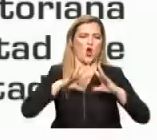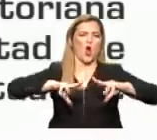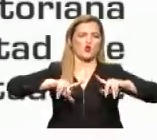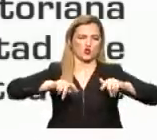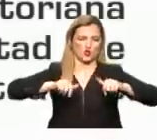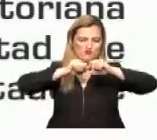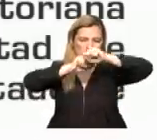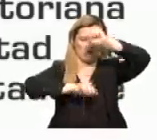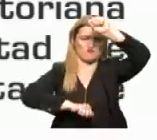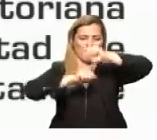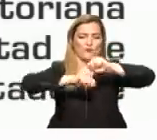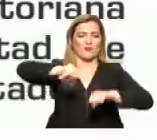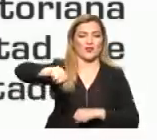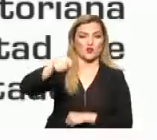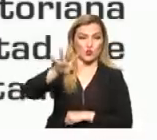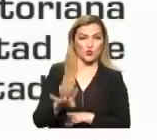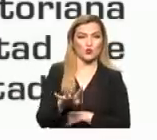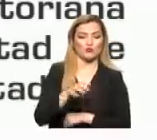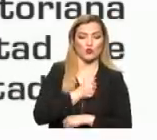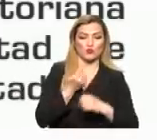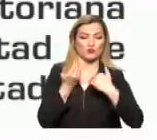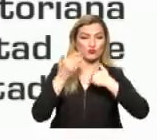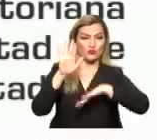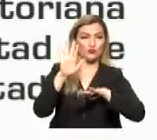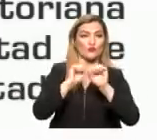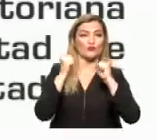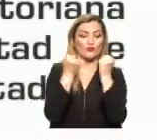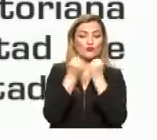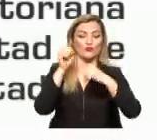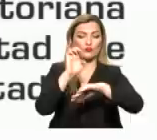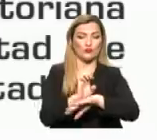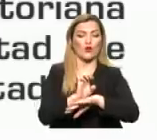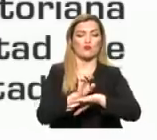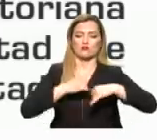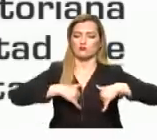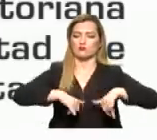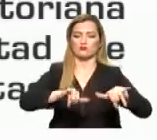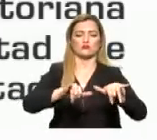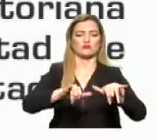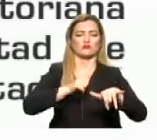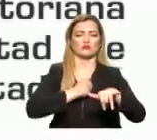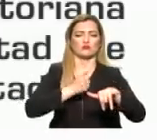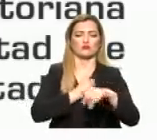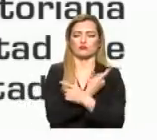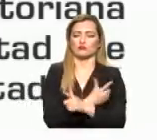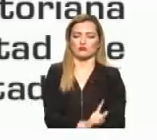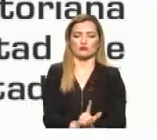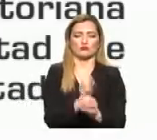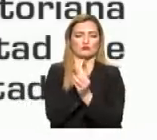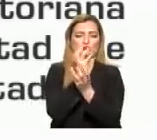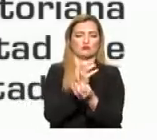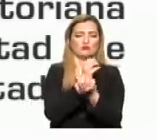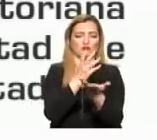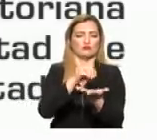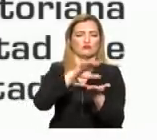país. Este medio de comunicación mantiene su compromiso con la sociedad ecuatoriana y continuará ejerciendo la libertad de expresión que